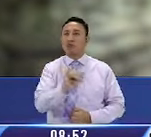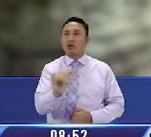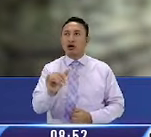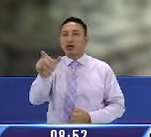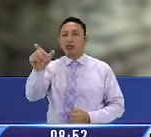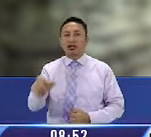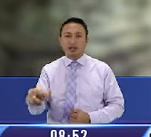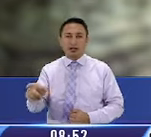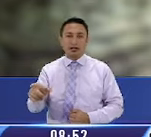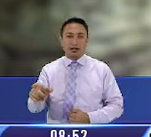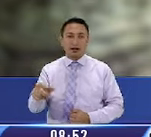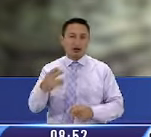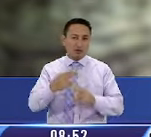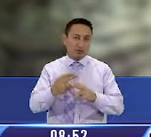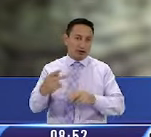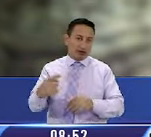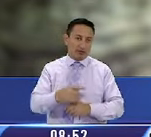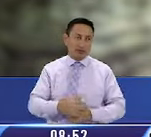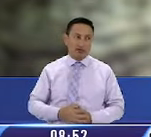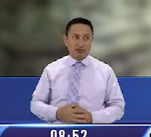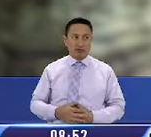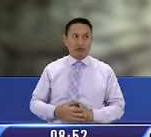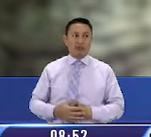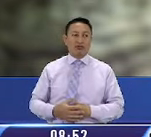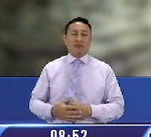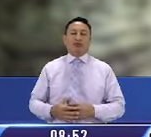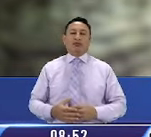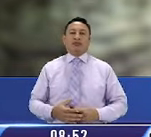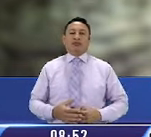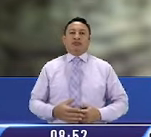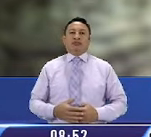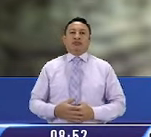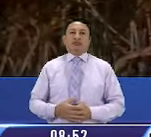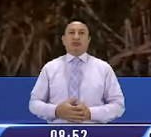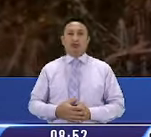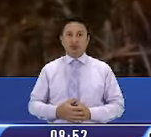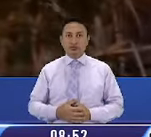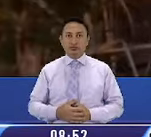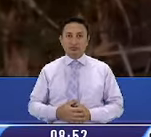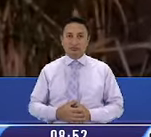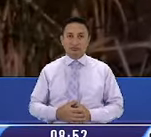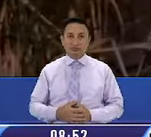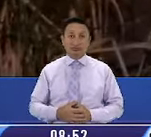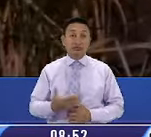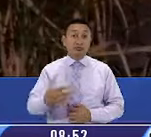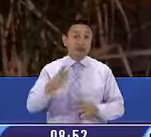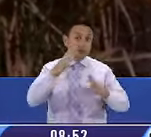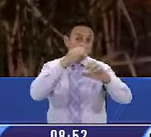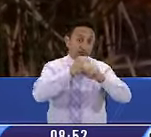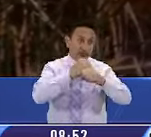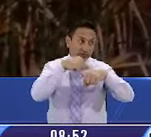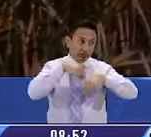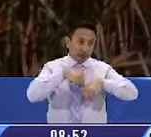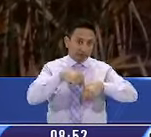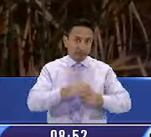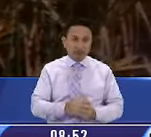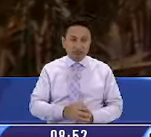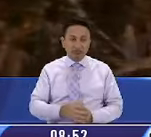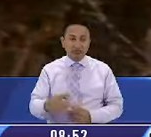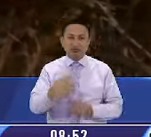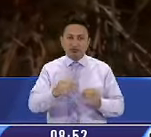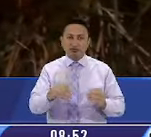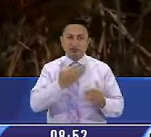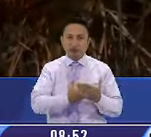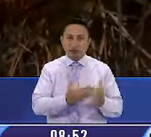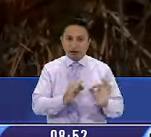semejanzas a las situaciones craneales que podemos detectar. Ya en horas de la noche y sin encontrar más